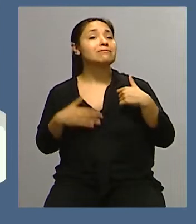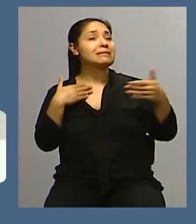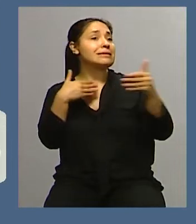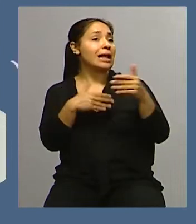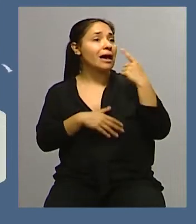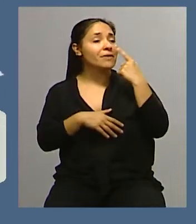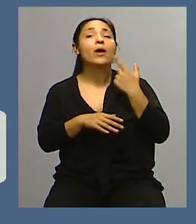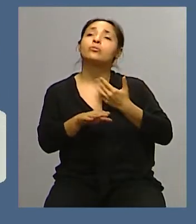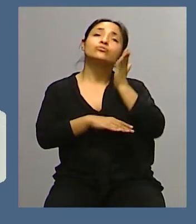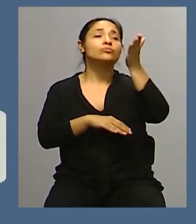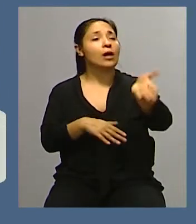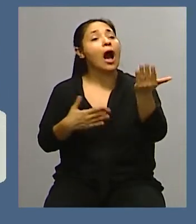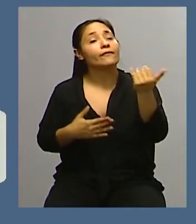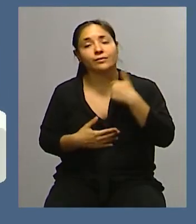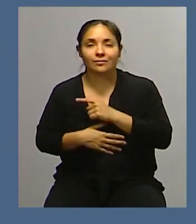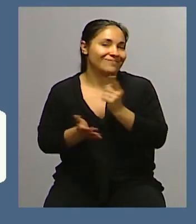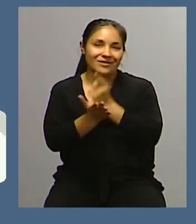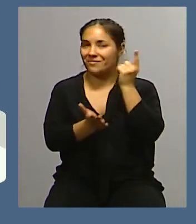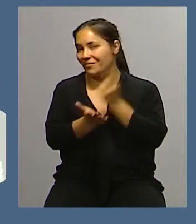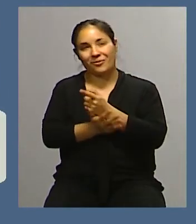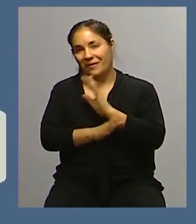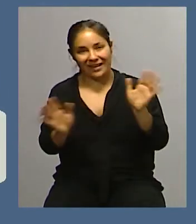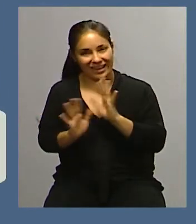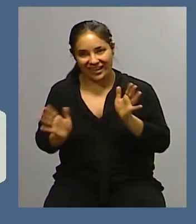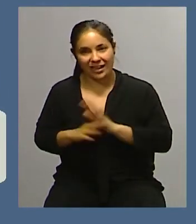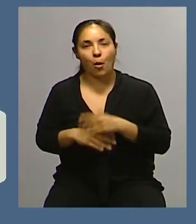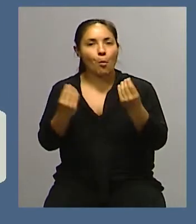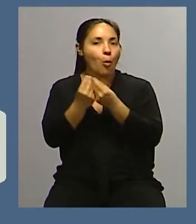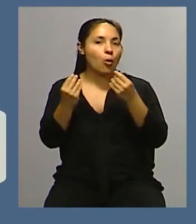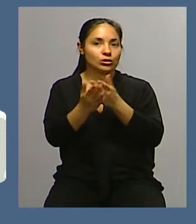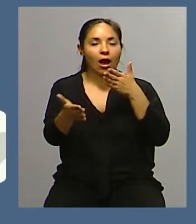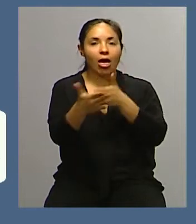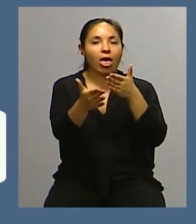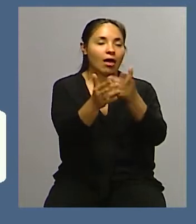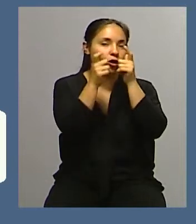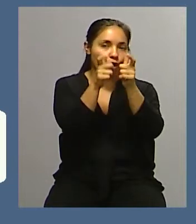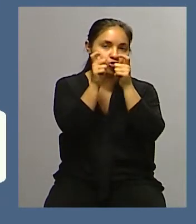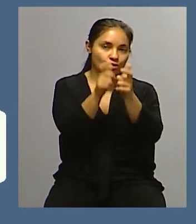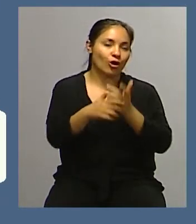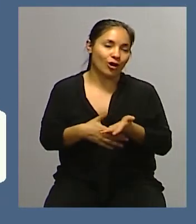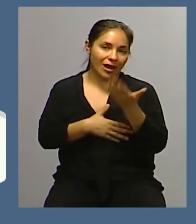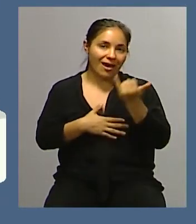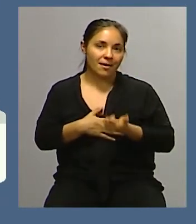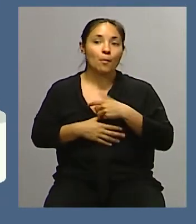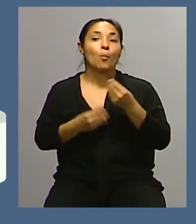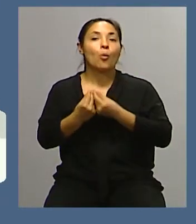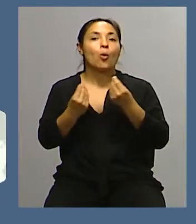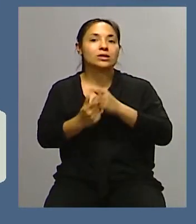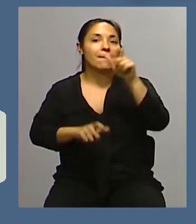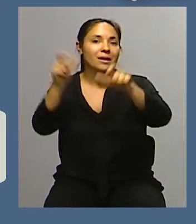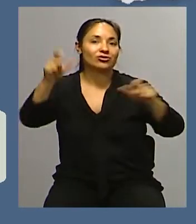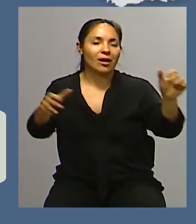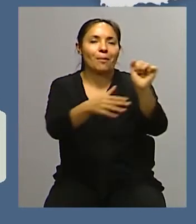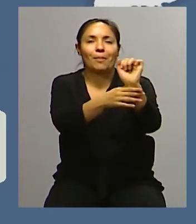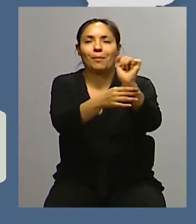Egipto y me voy a ir a dar una vuelta por la cumbre. No, eso no existe, porque hay muchísimas medidas de control, porque justamente hay muchas personalidades destacadas